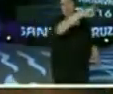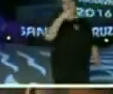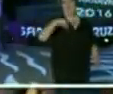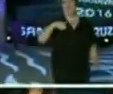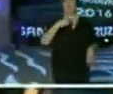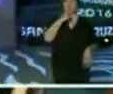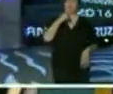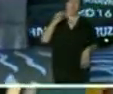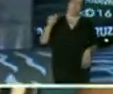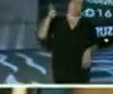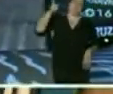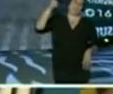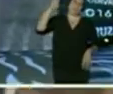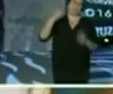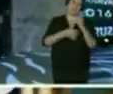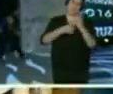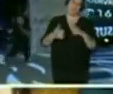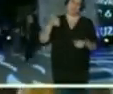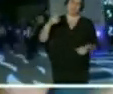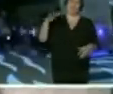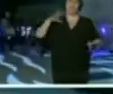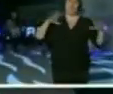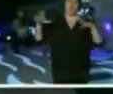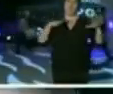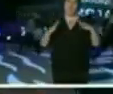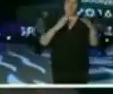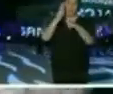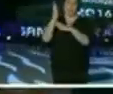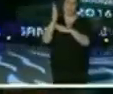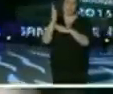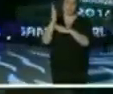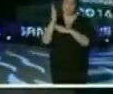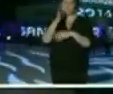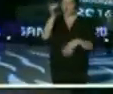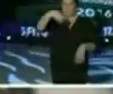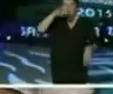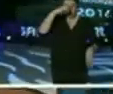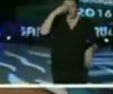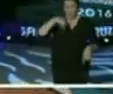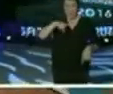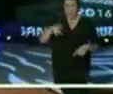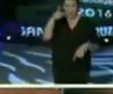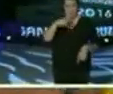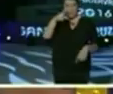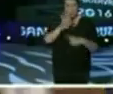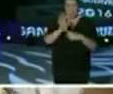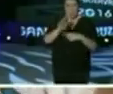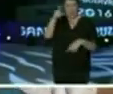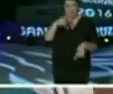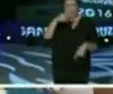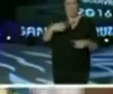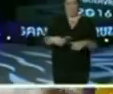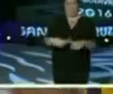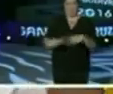¿no? Aquí nos vamos a Hollywood directamente. Saben que se estuvo rodando una película en Santa